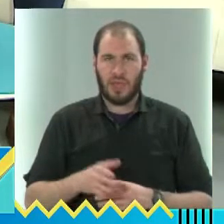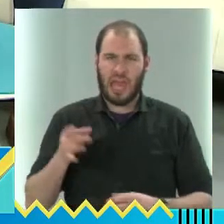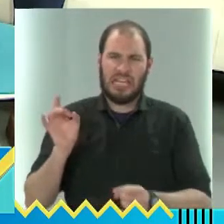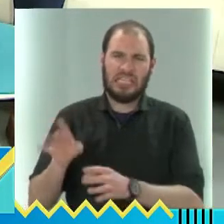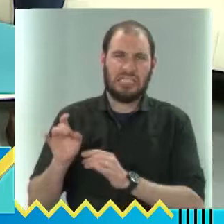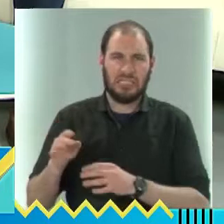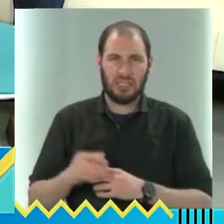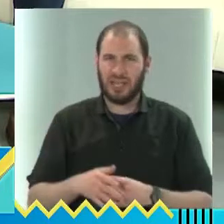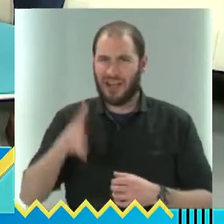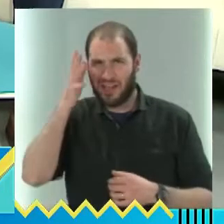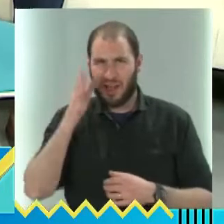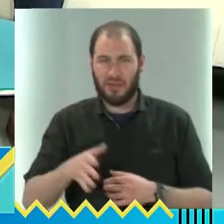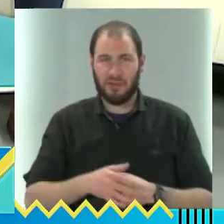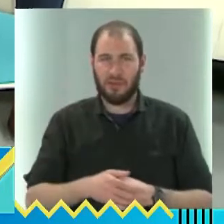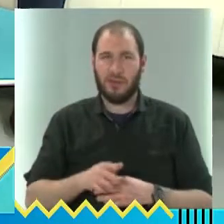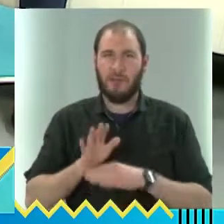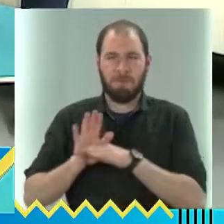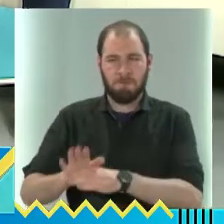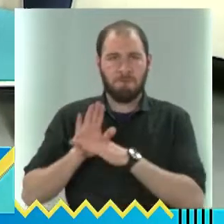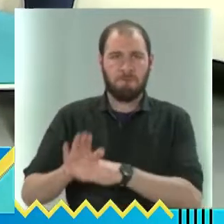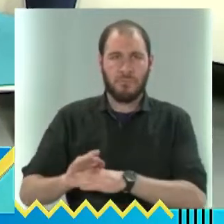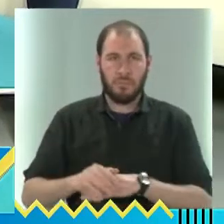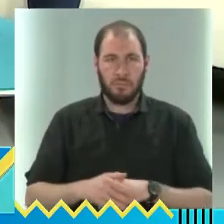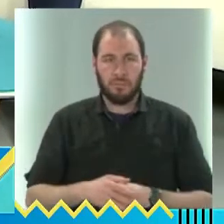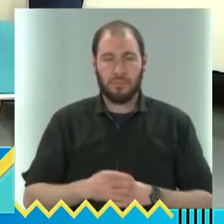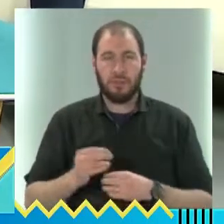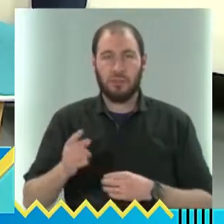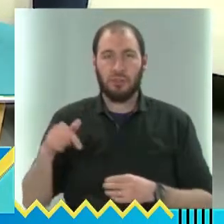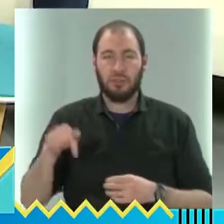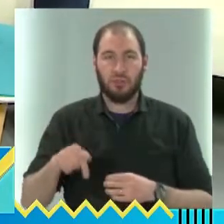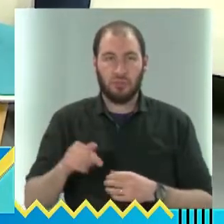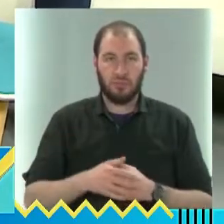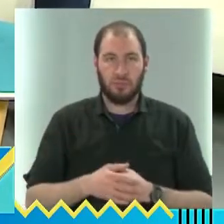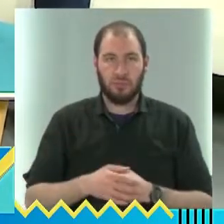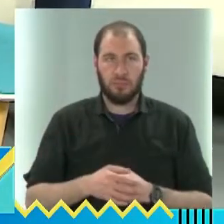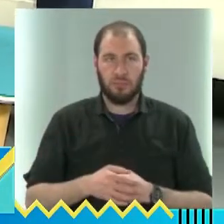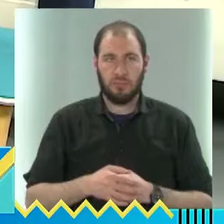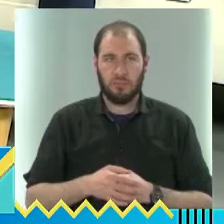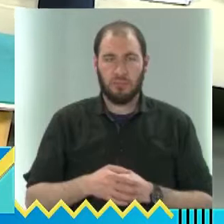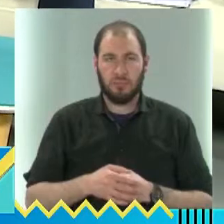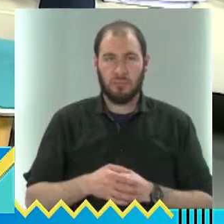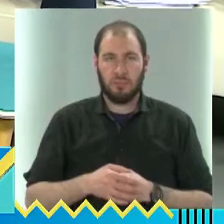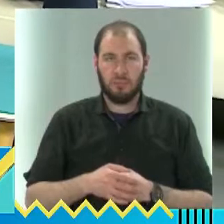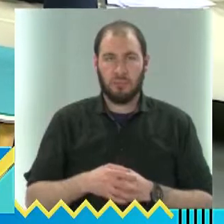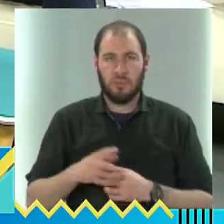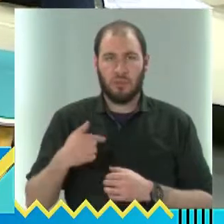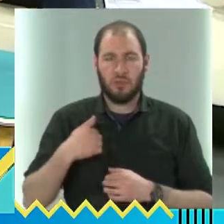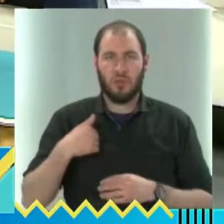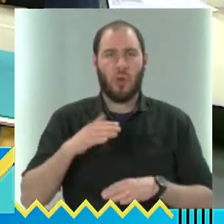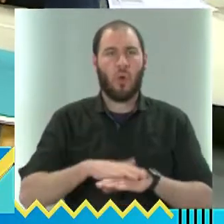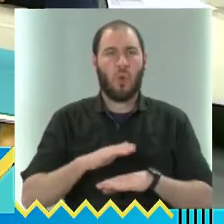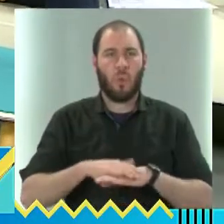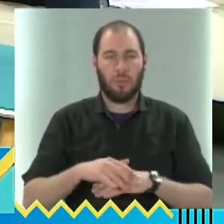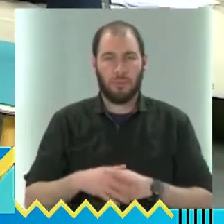atacado gravemente, presionándome para que no cumpla lo que tengo